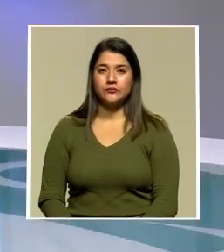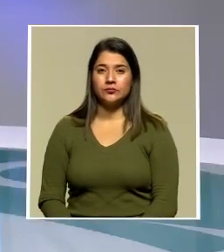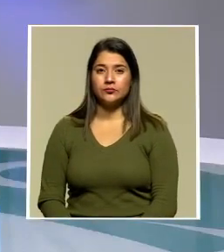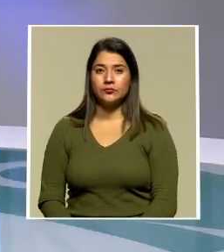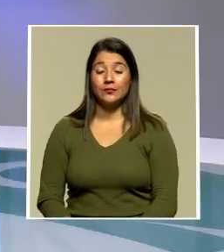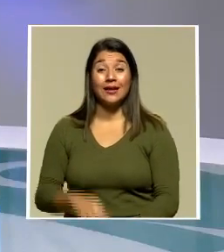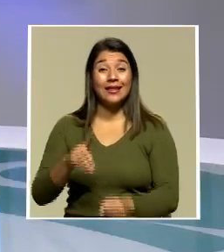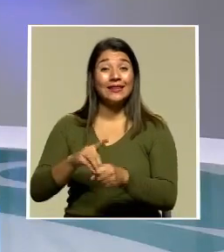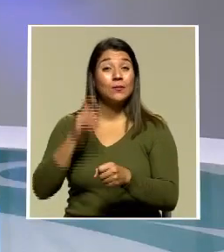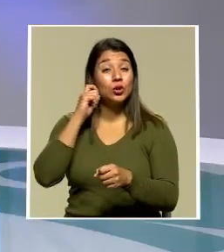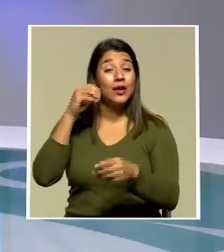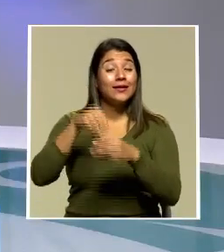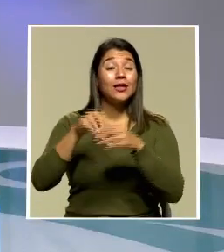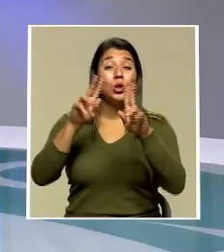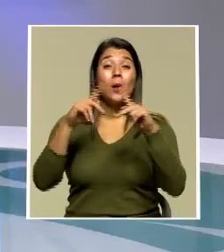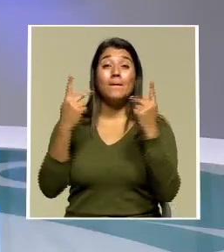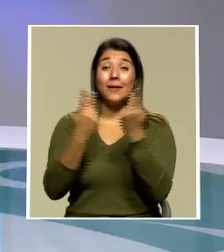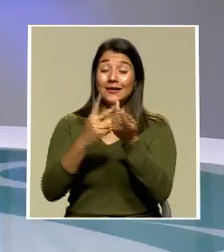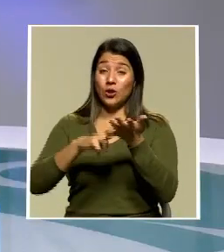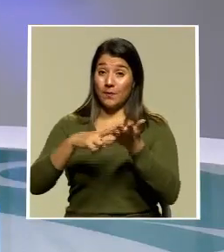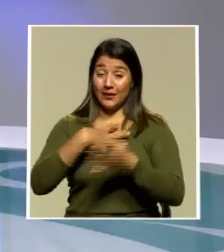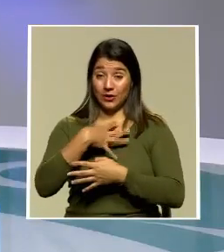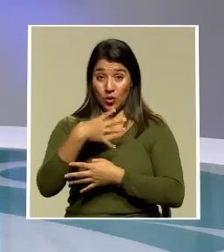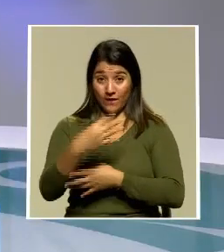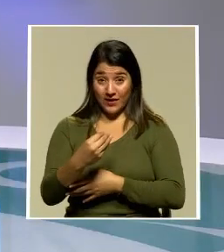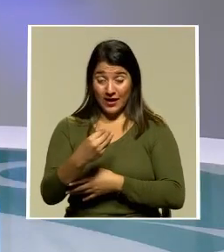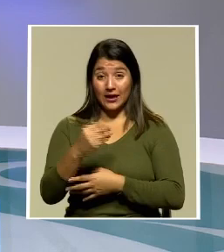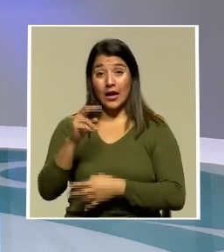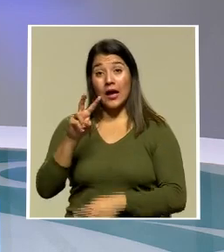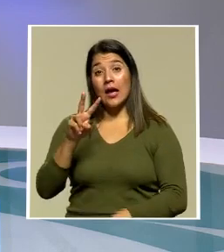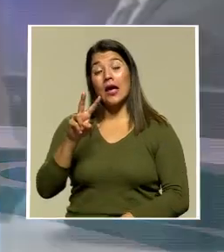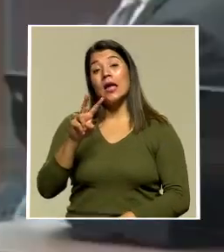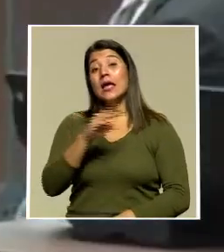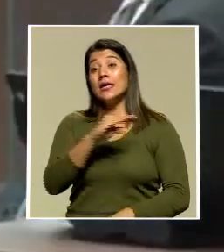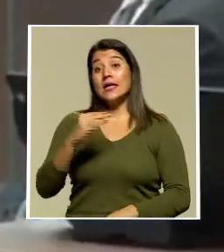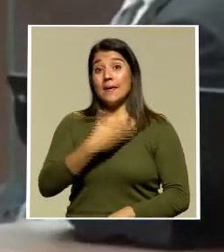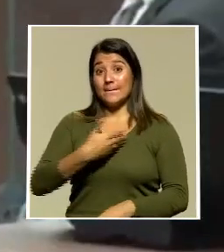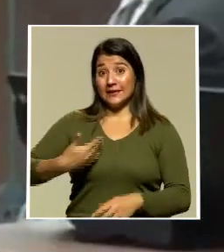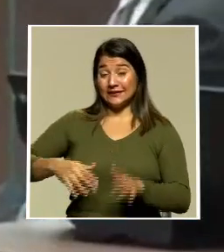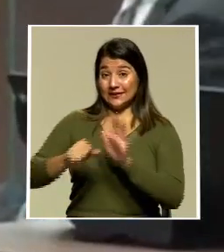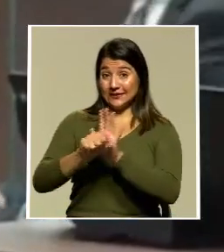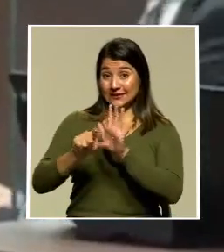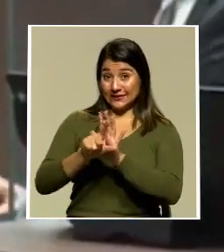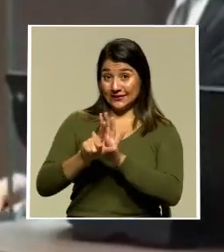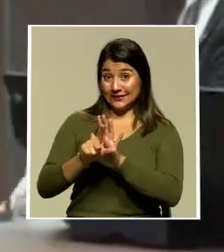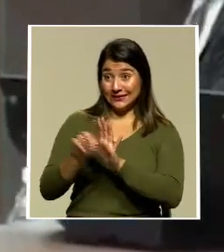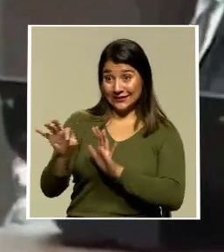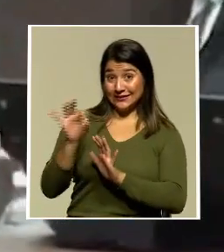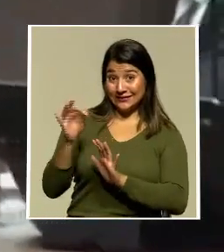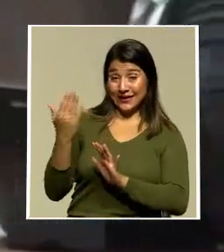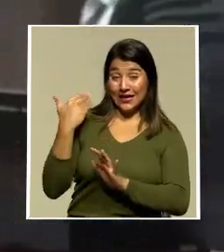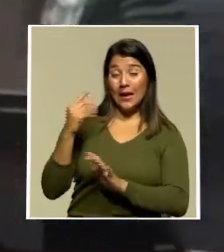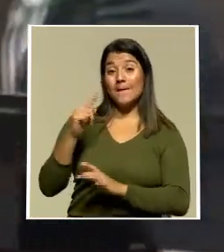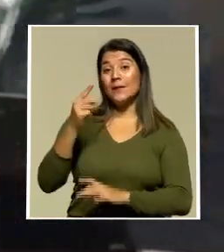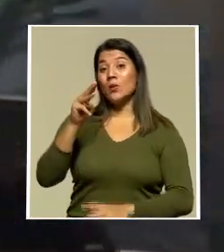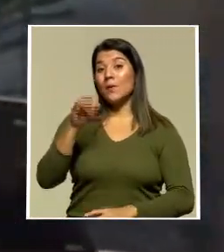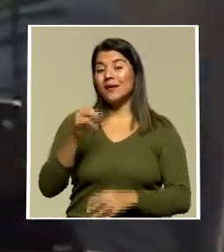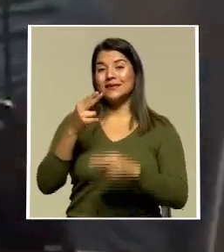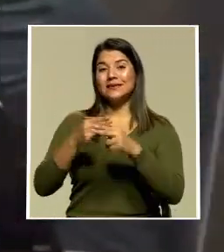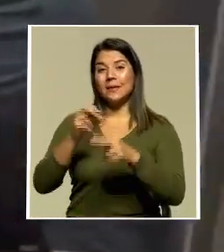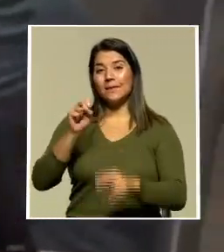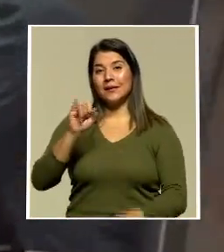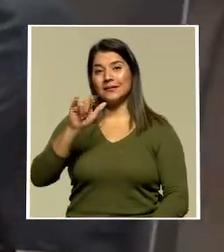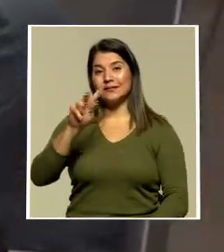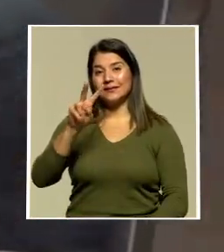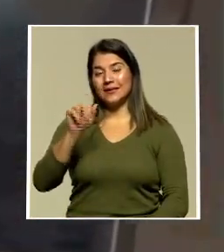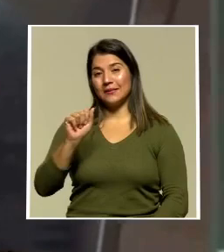La diputada del Partido Liberación Nacional y electa presidenta del Congreso el pasado 1 de mayo, Silvia Hernández, informó que